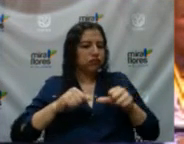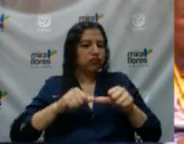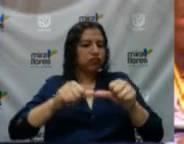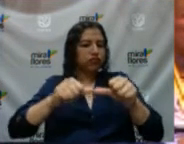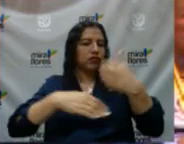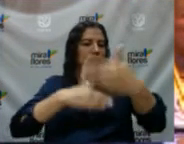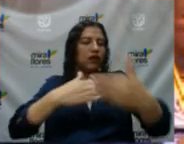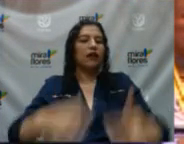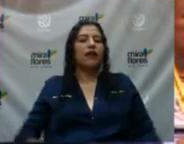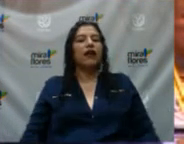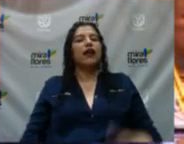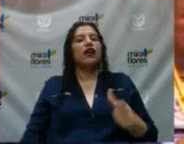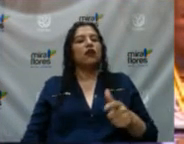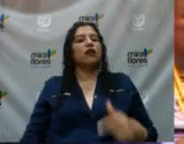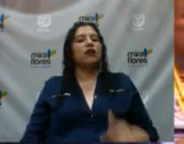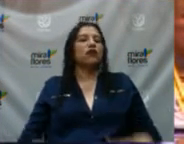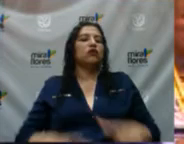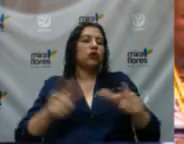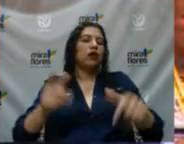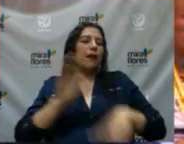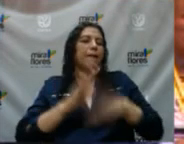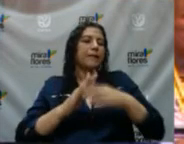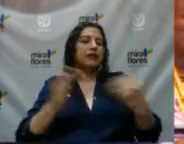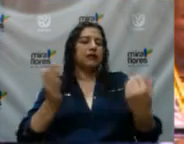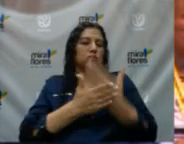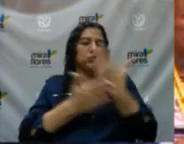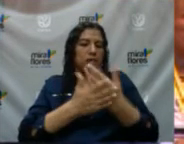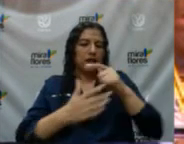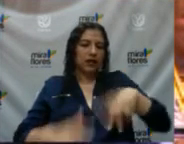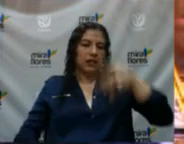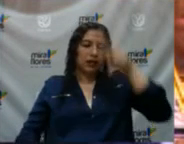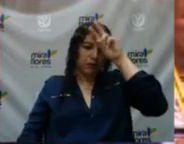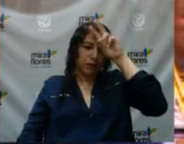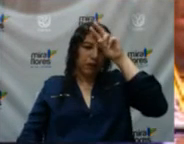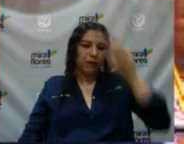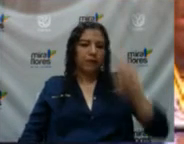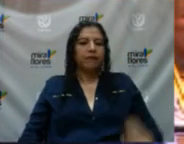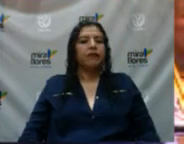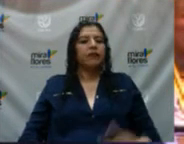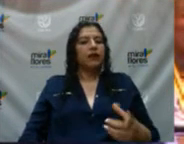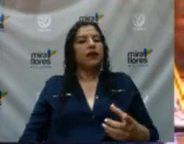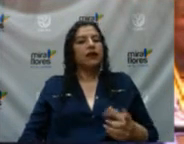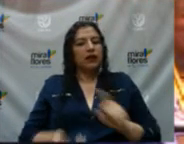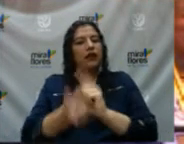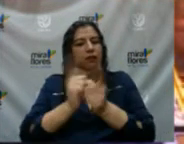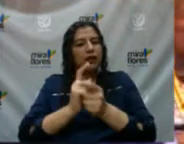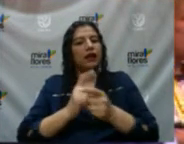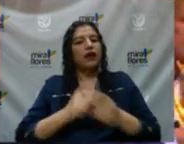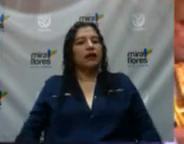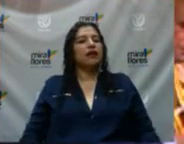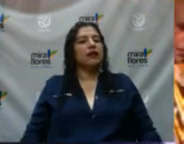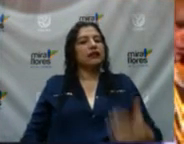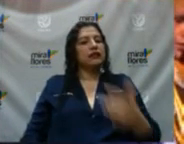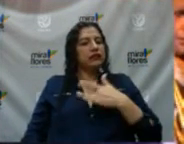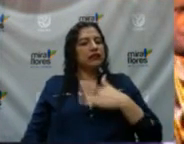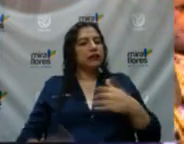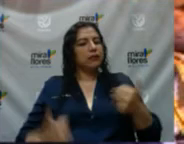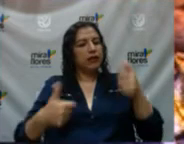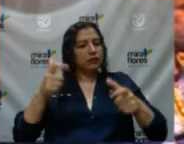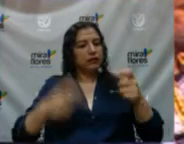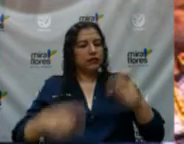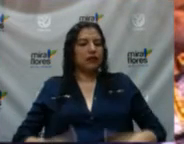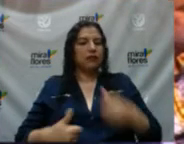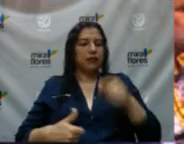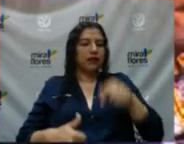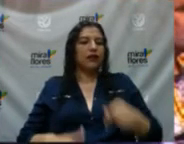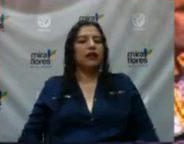país y de la región, entre otras obras que serán de gran impacto y redundarán en el bienestar de nuestros vecinos y